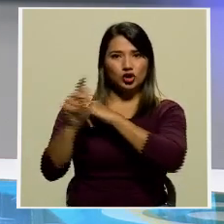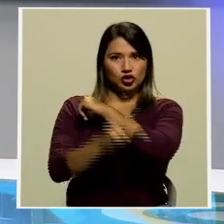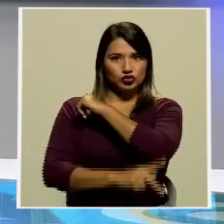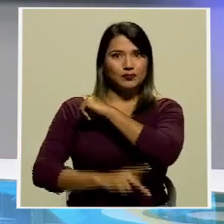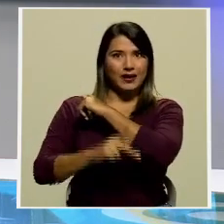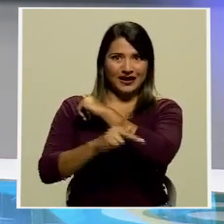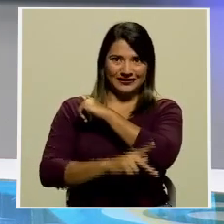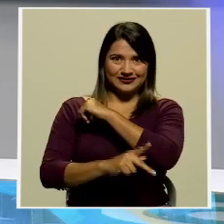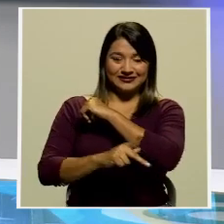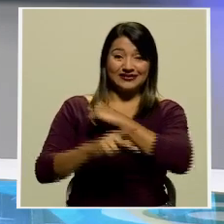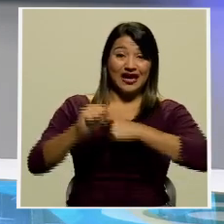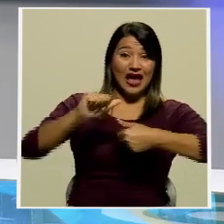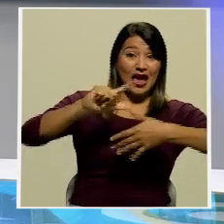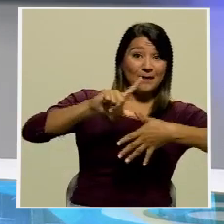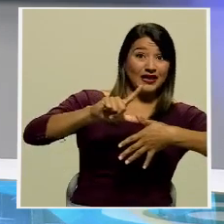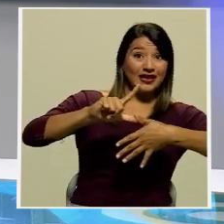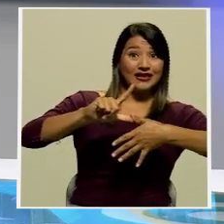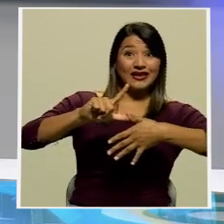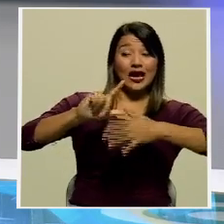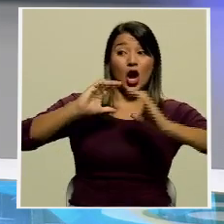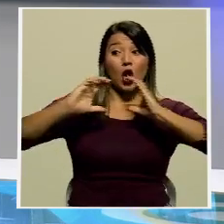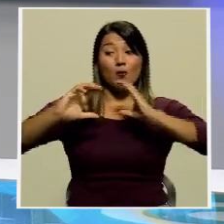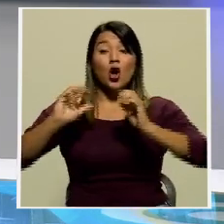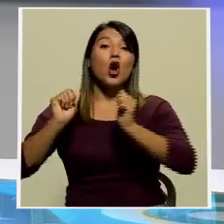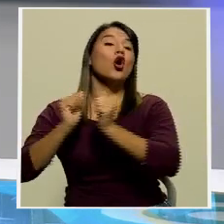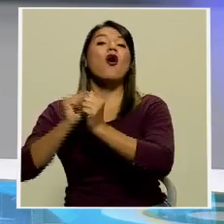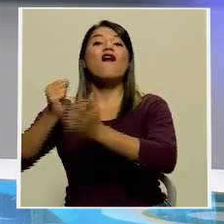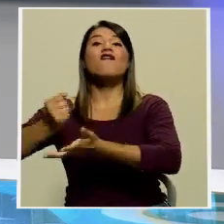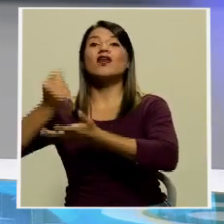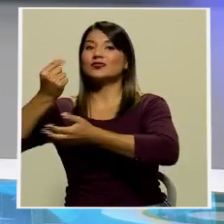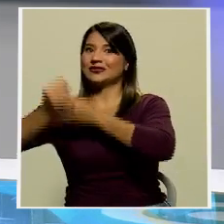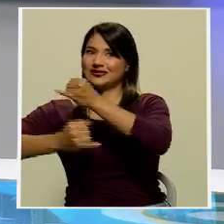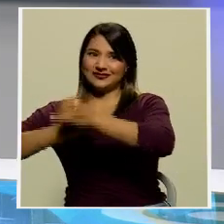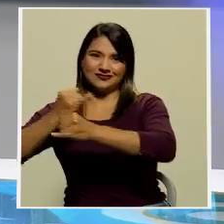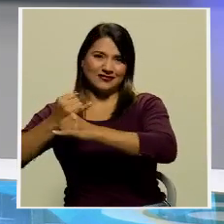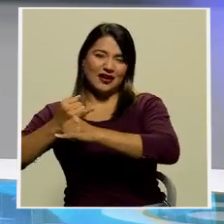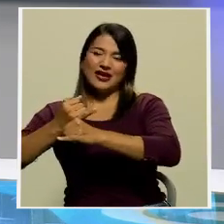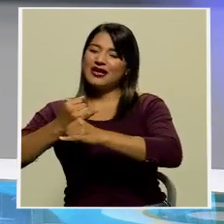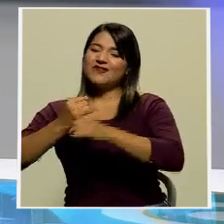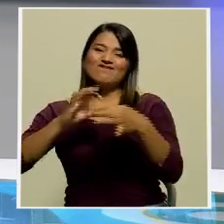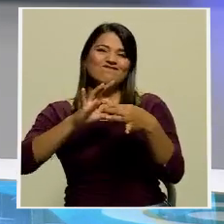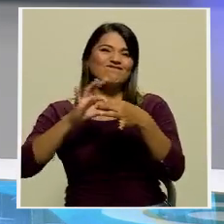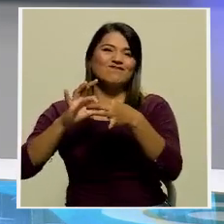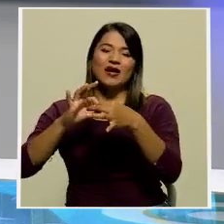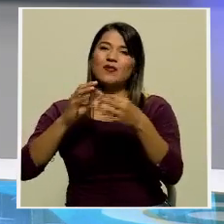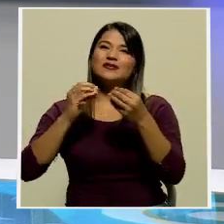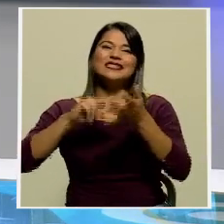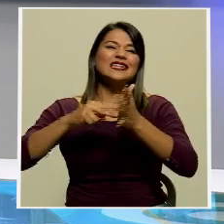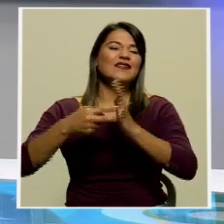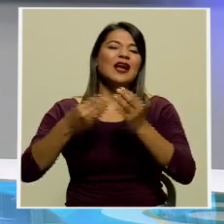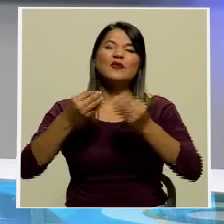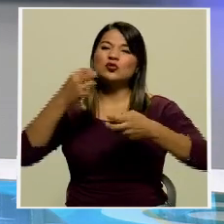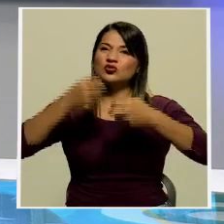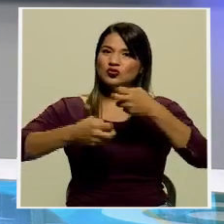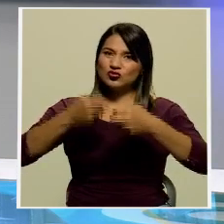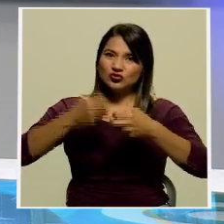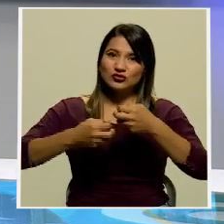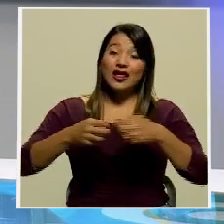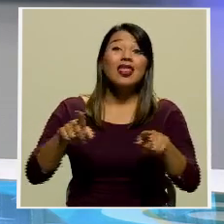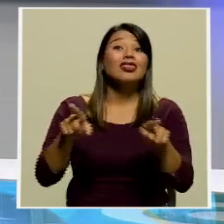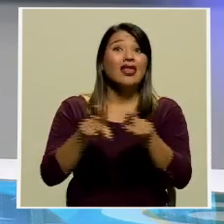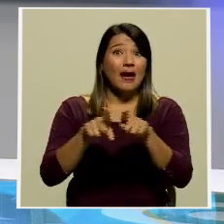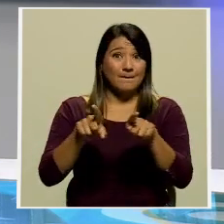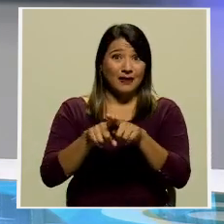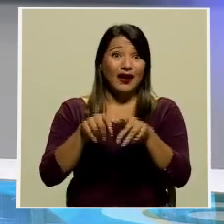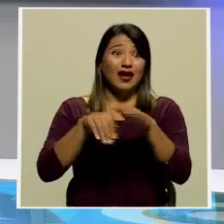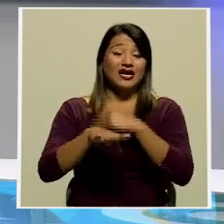sido y es conflictiva. También ocurrieron violentas protestas contra las negociaciones en Chile